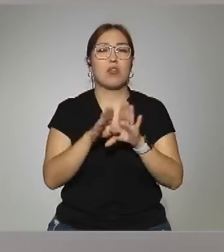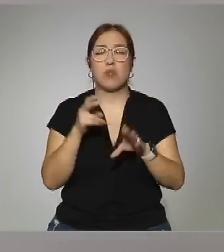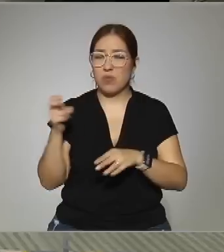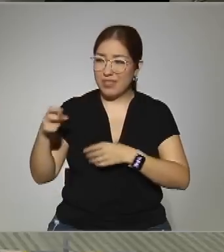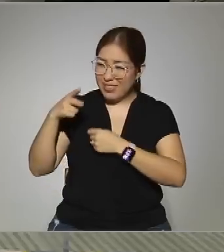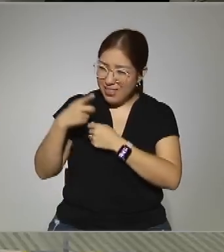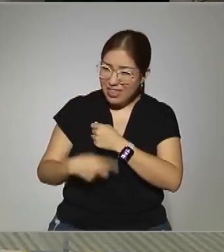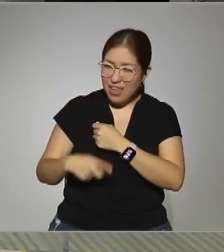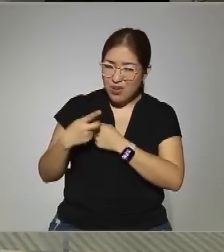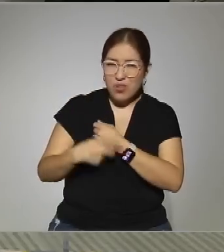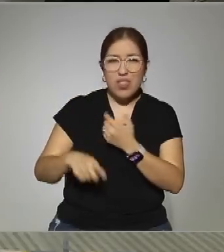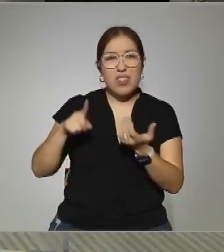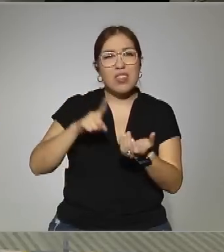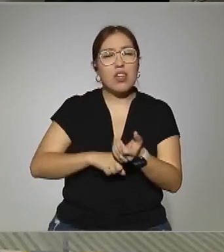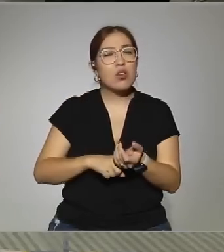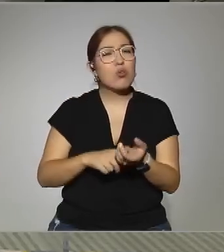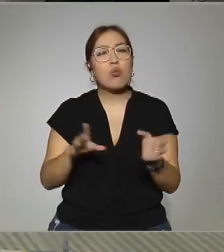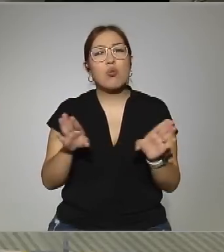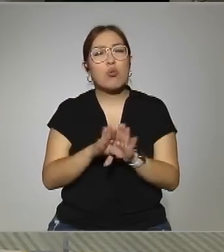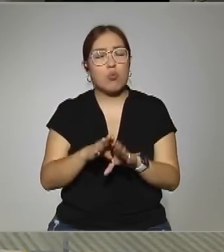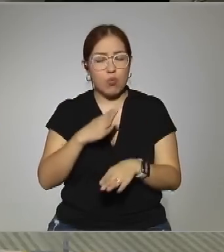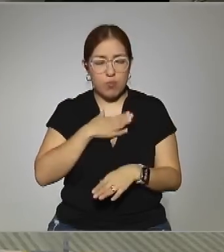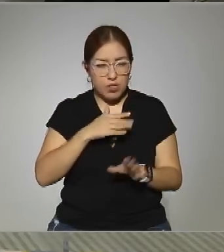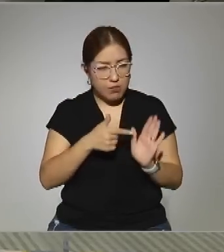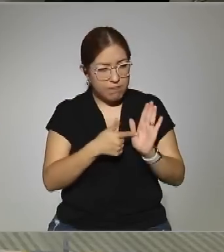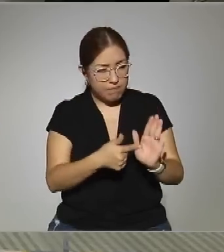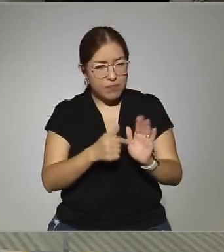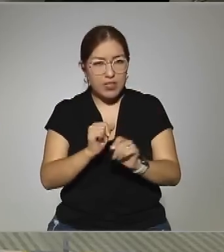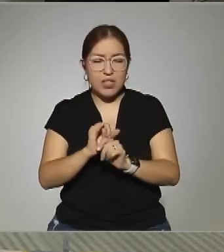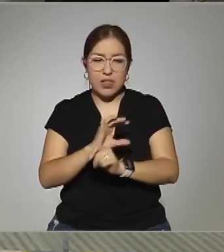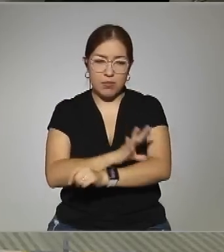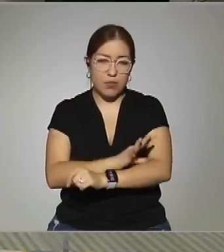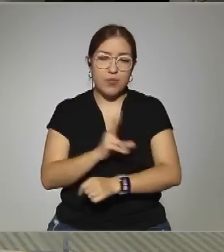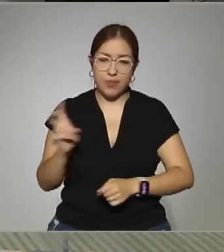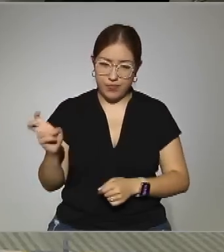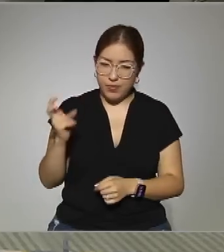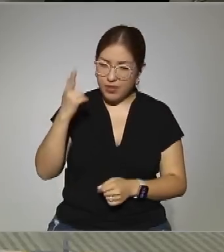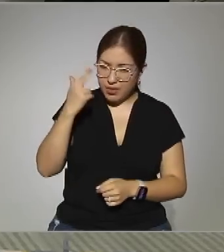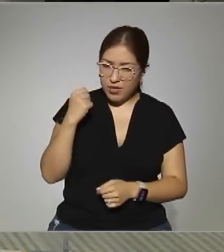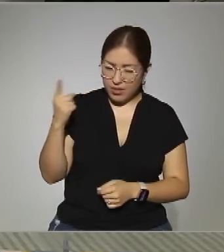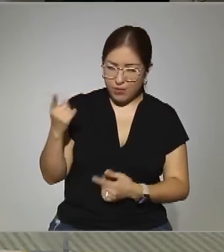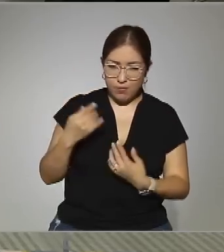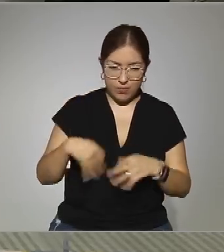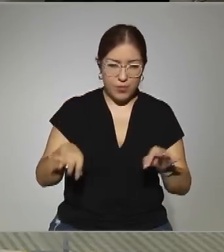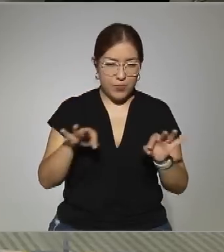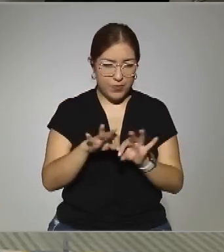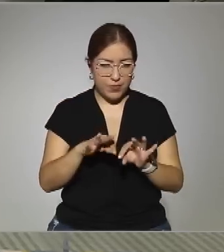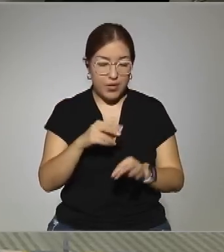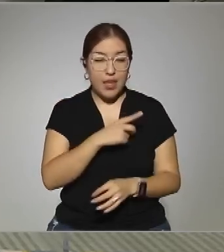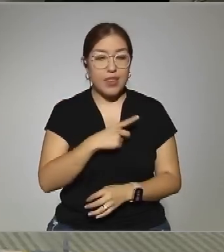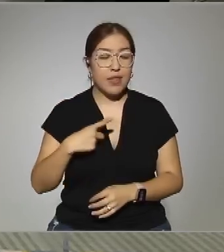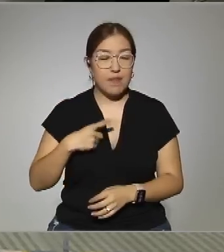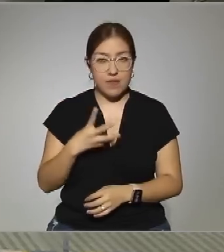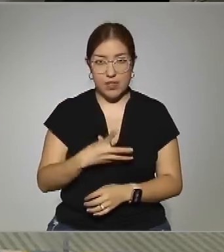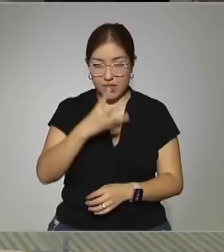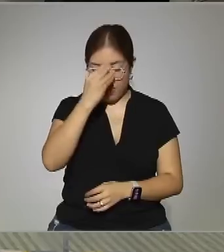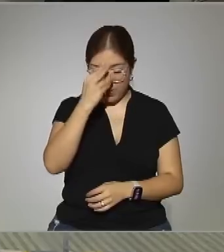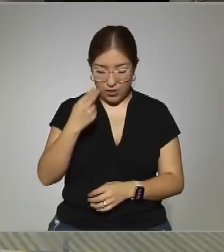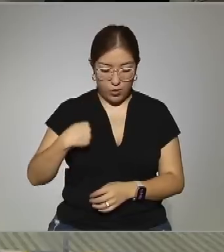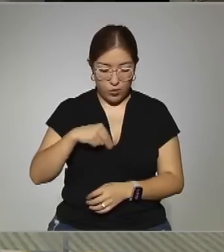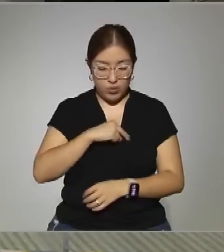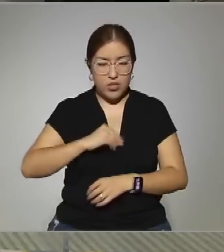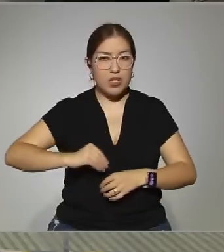se reflejan en mis emociones. Es importante esto que comentaban hace rato. Necesitamos aprender a que nuestras emociones